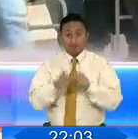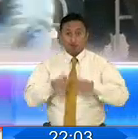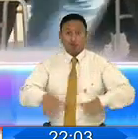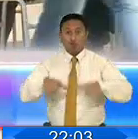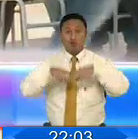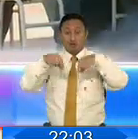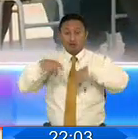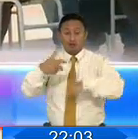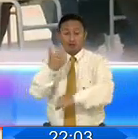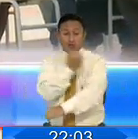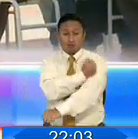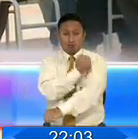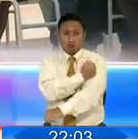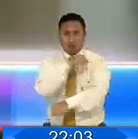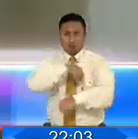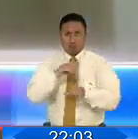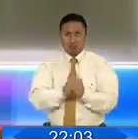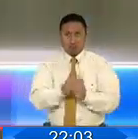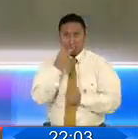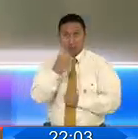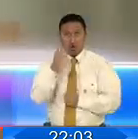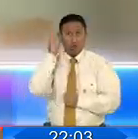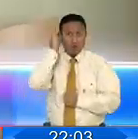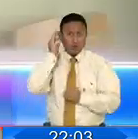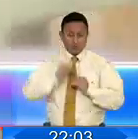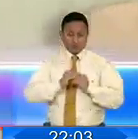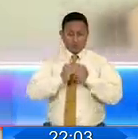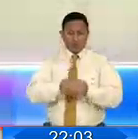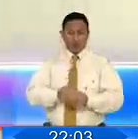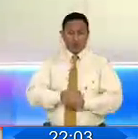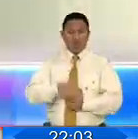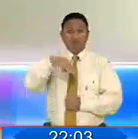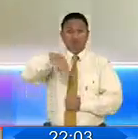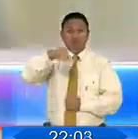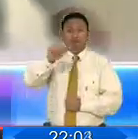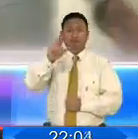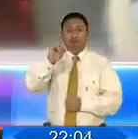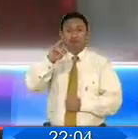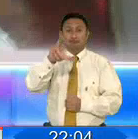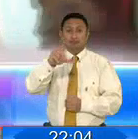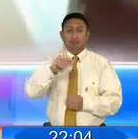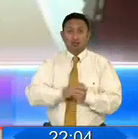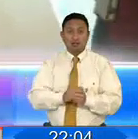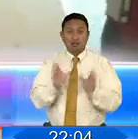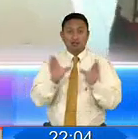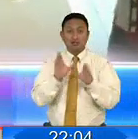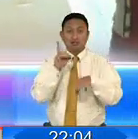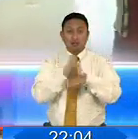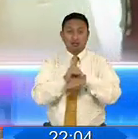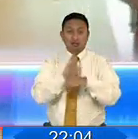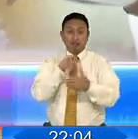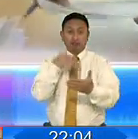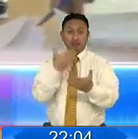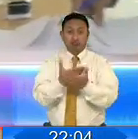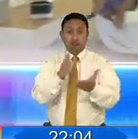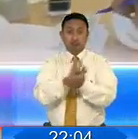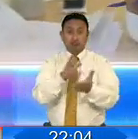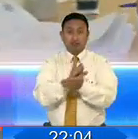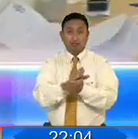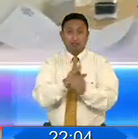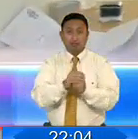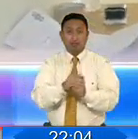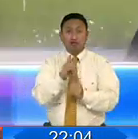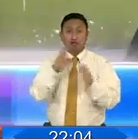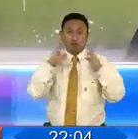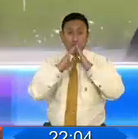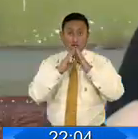se aplican las dosis es más común ver embarazadas. María Elena Robles llegó con su certificado médico hasta la Escuela Corazón de María en